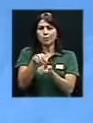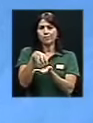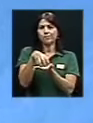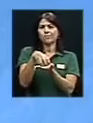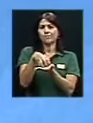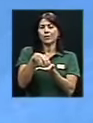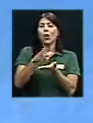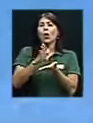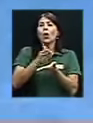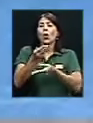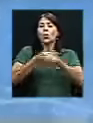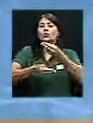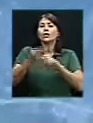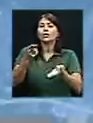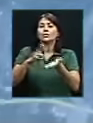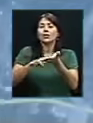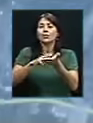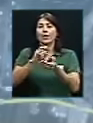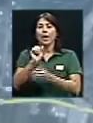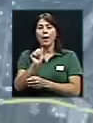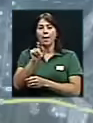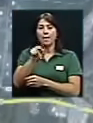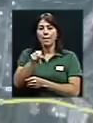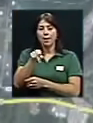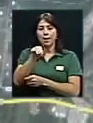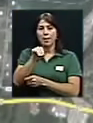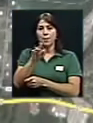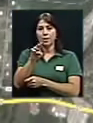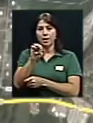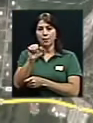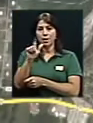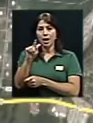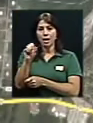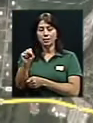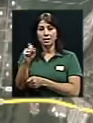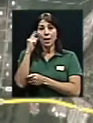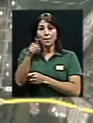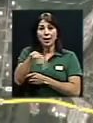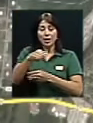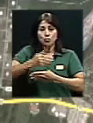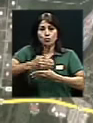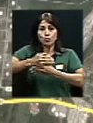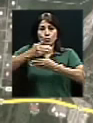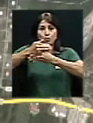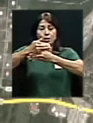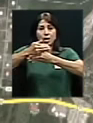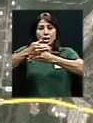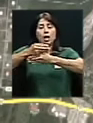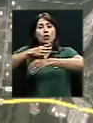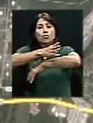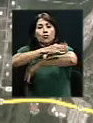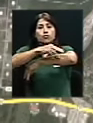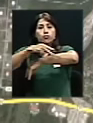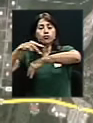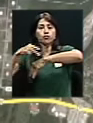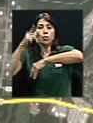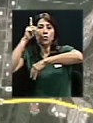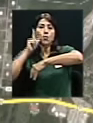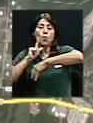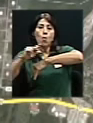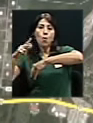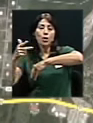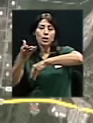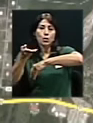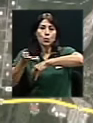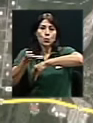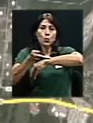concesión cedida a la empresa APM Terminals para la construcción de la terminal de muelles en Moín, así como a la construcción